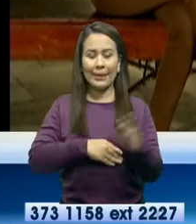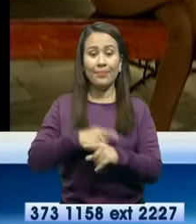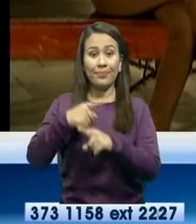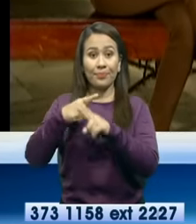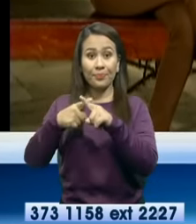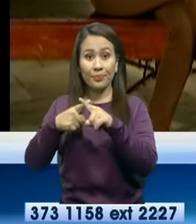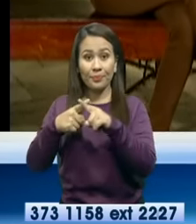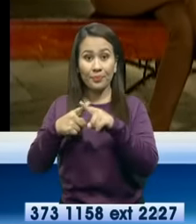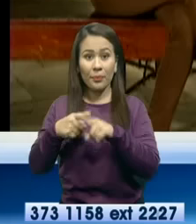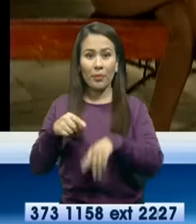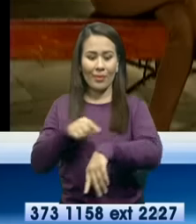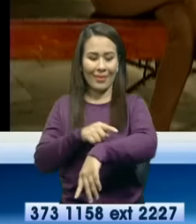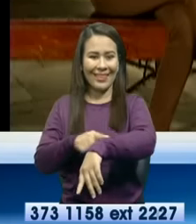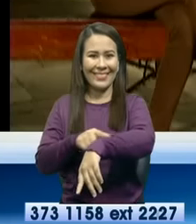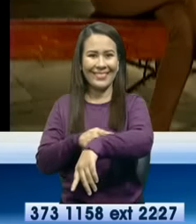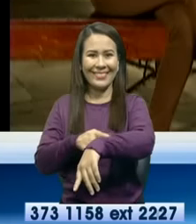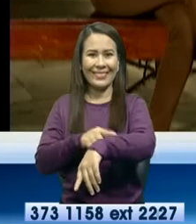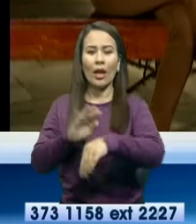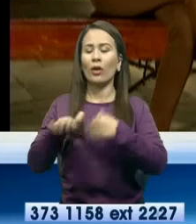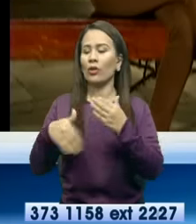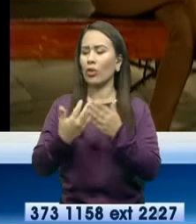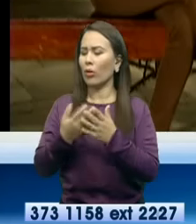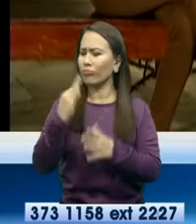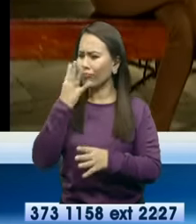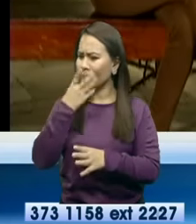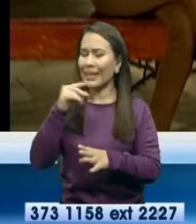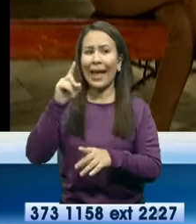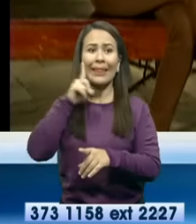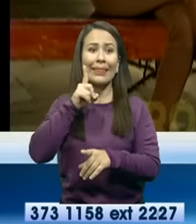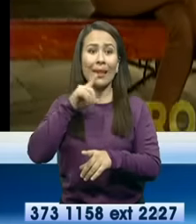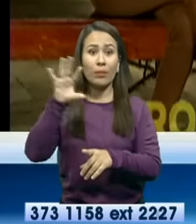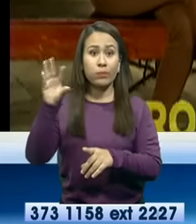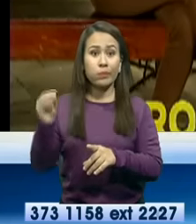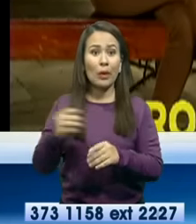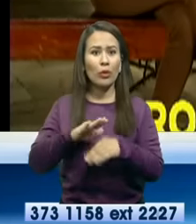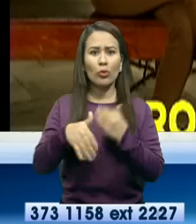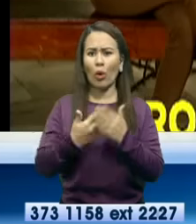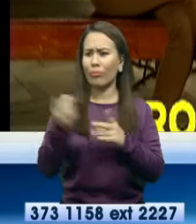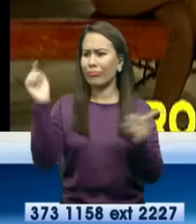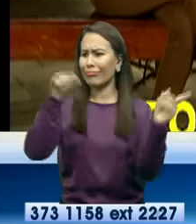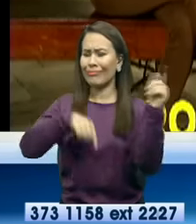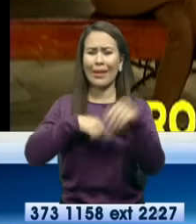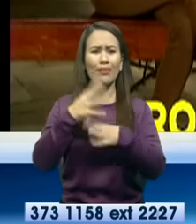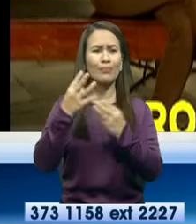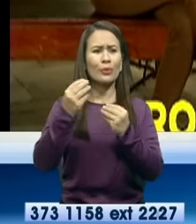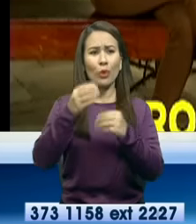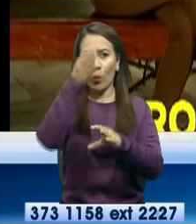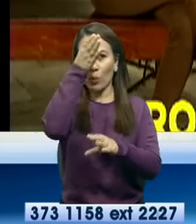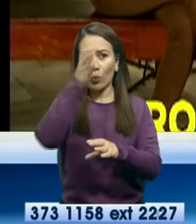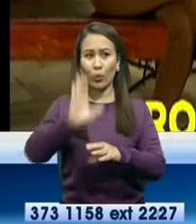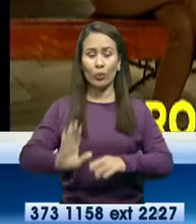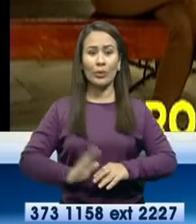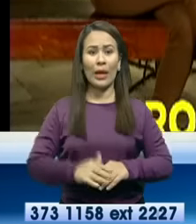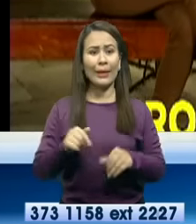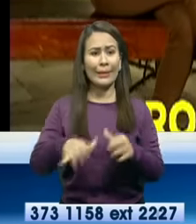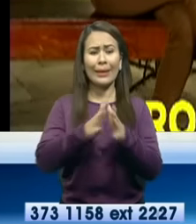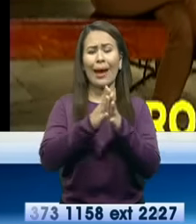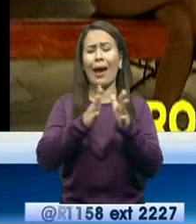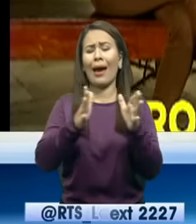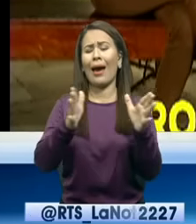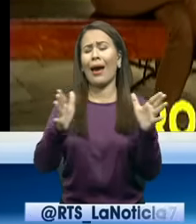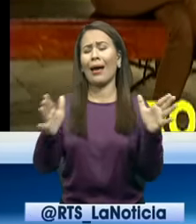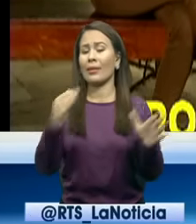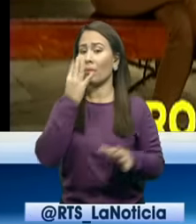mestizos, los cuales da una riqueza cultural inmensa. Por ejemplo, los